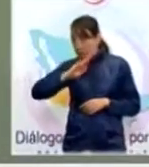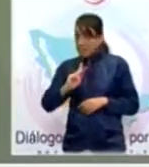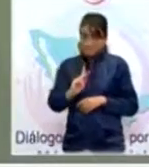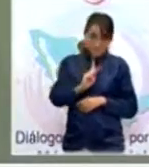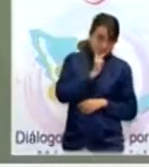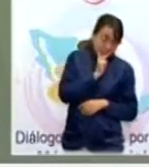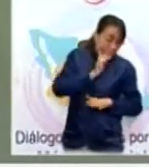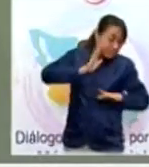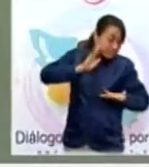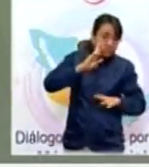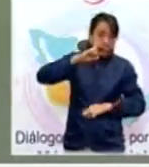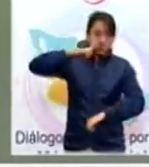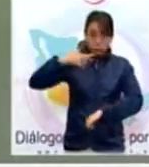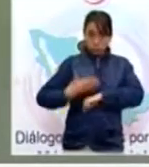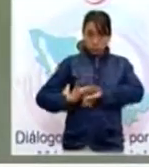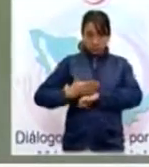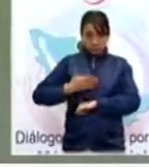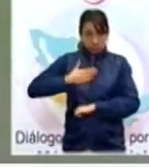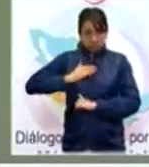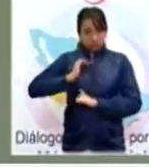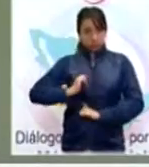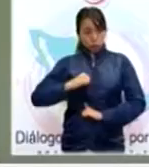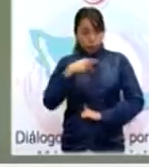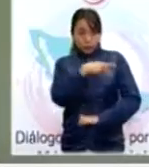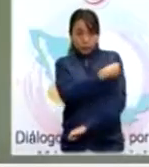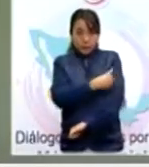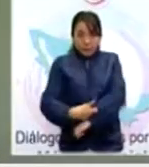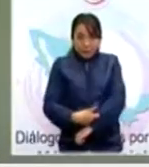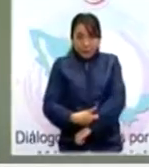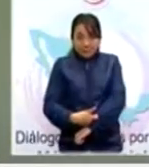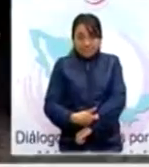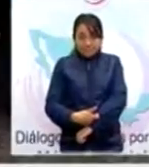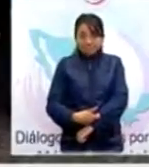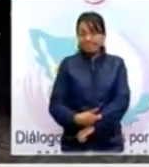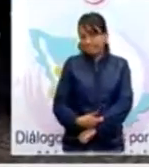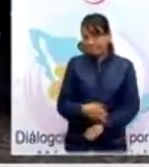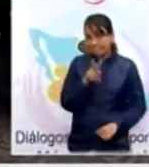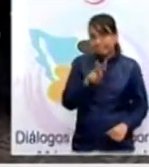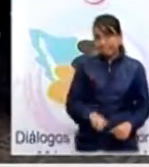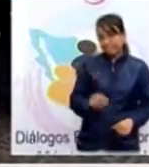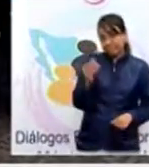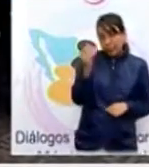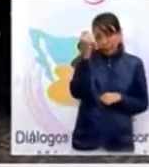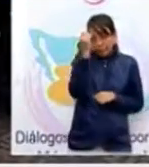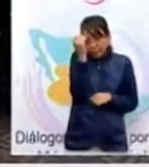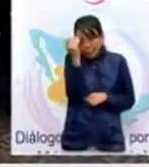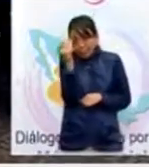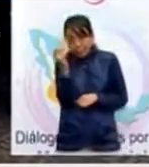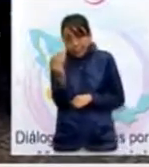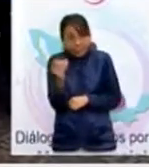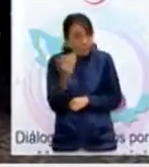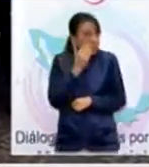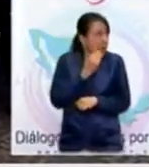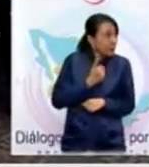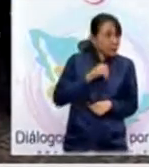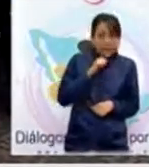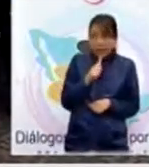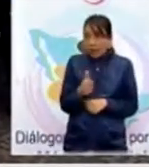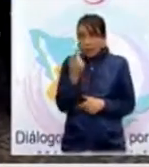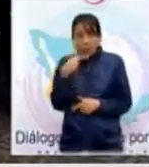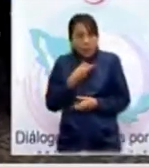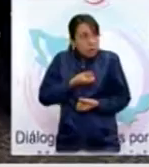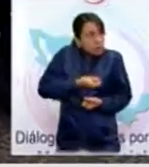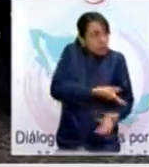de responsable de la familia, no puede aguantar mucho tiempo sin la oportunidad de darle de comer a sus